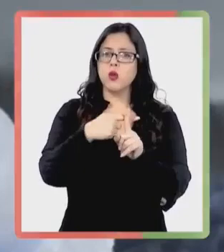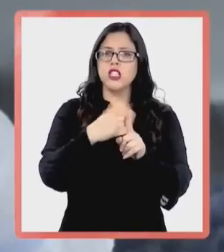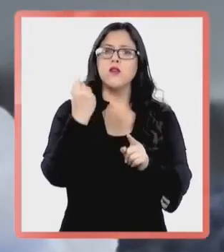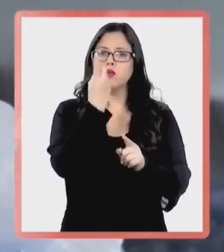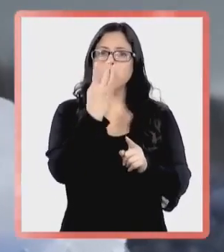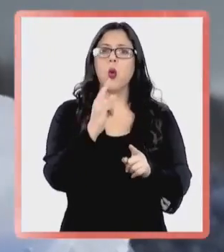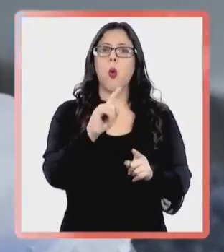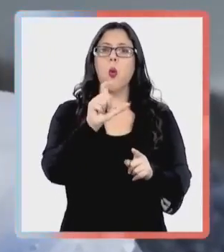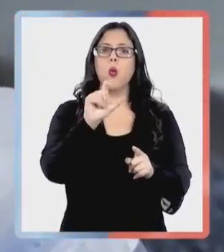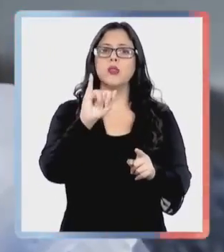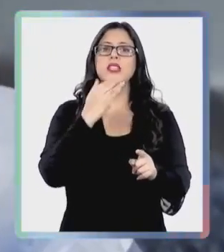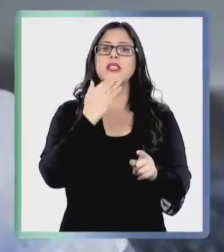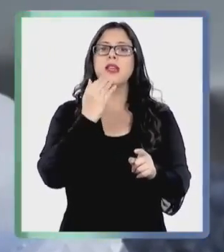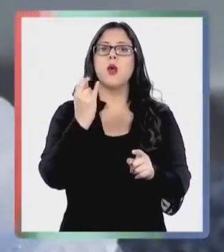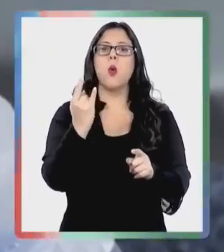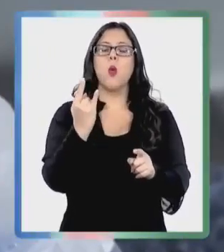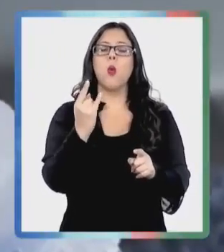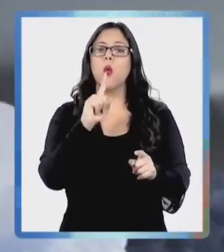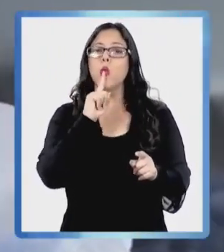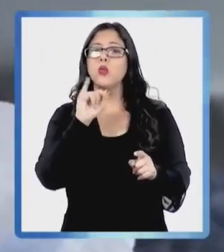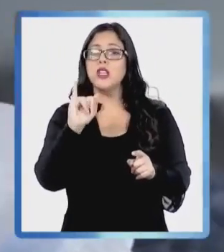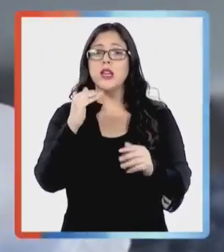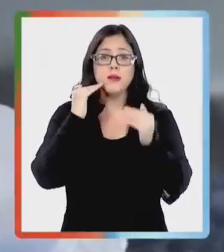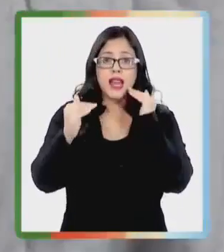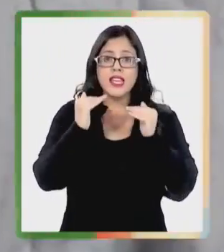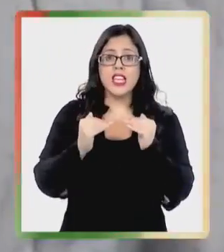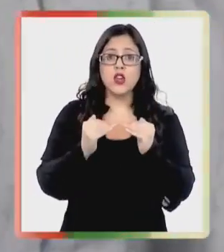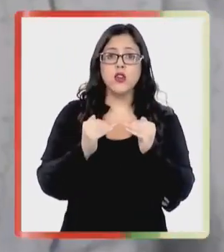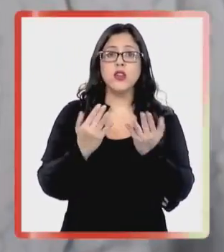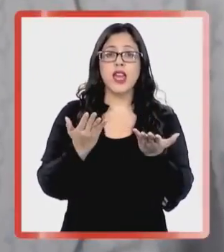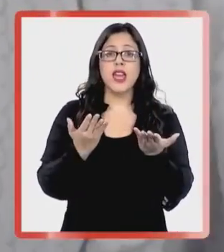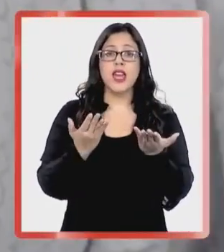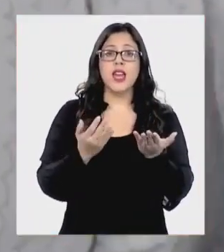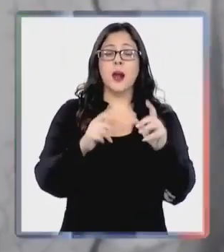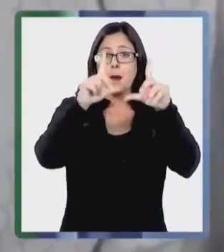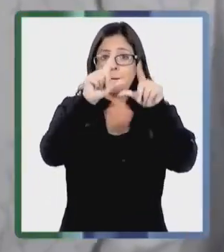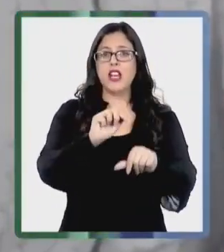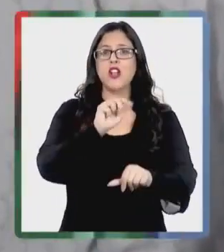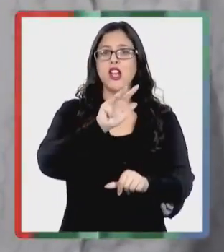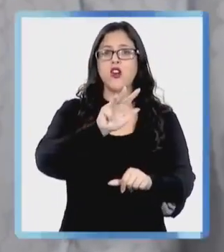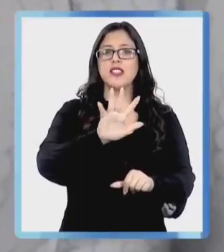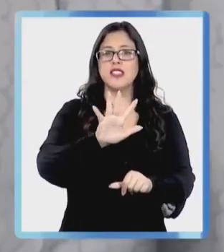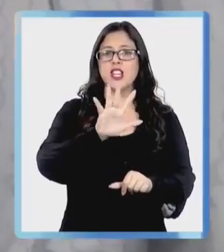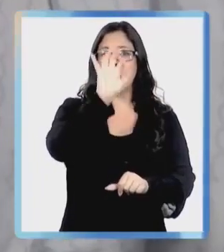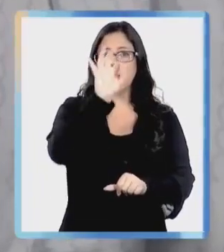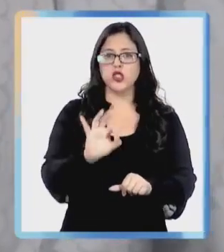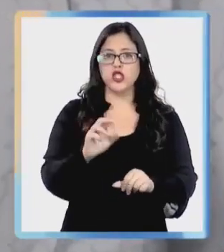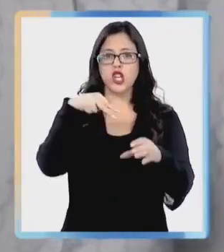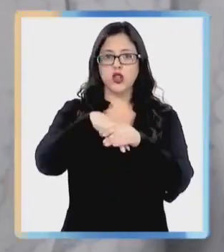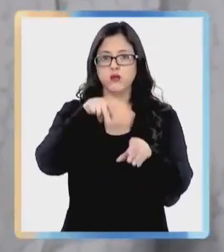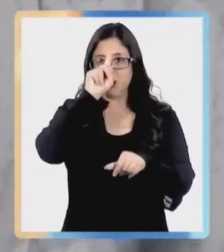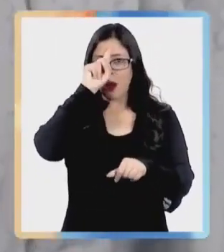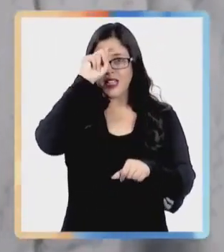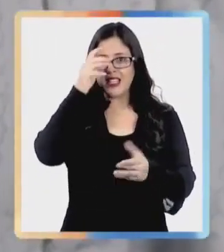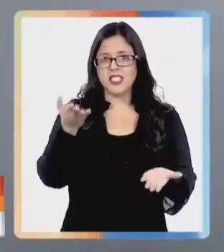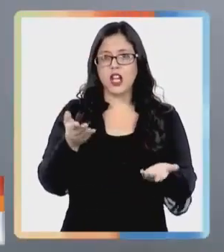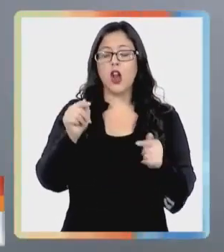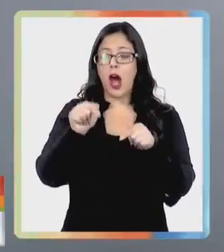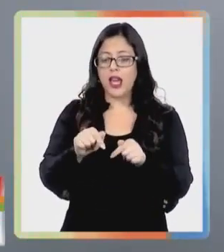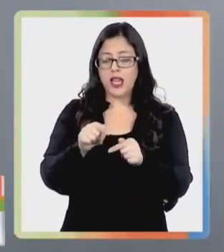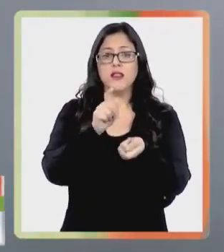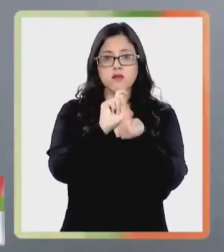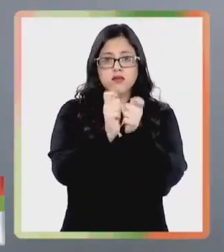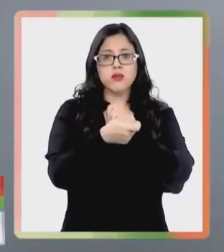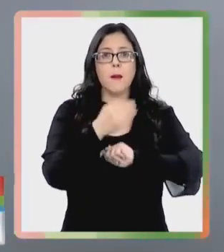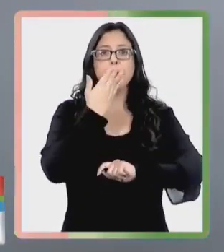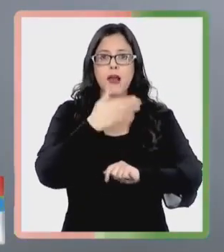favorables. En UCI y UTI pediátrica, la ocupación es inferior al 95%. Hemos notado una mejoría